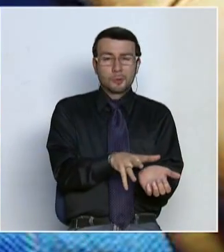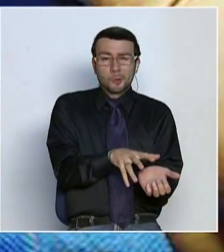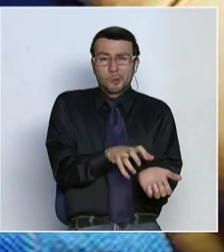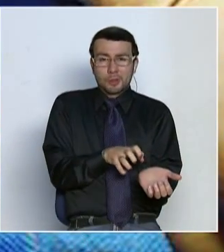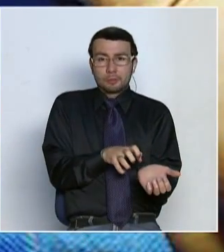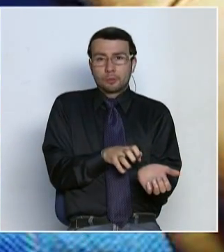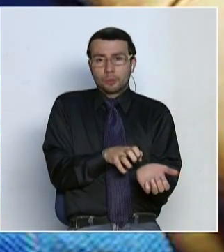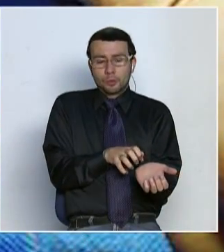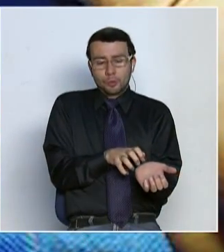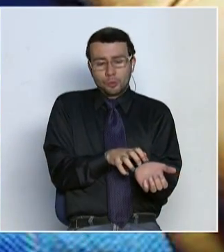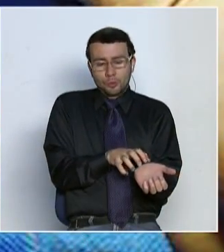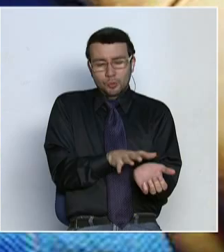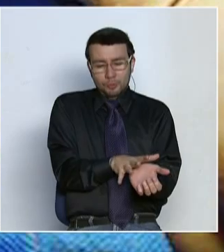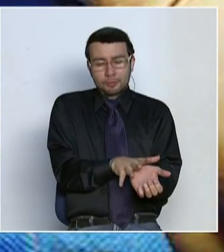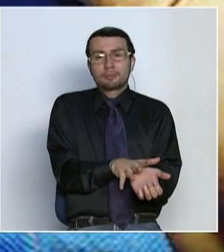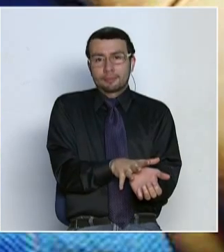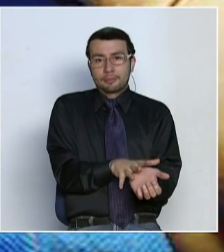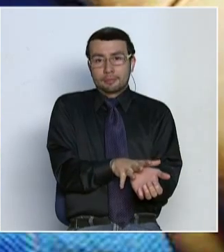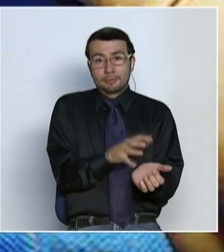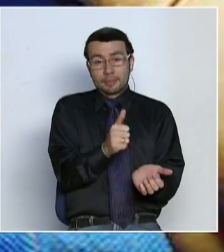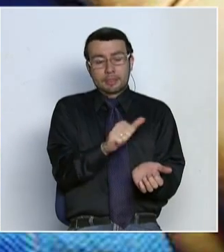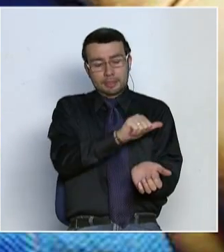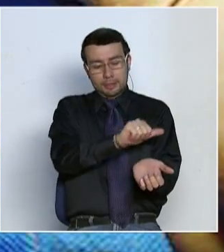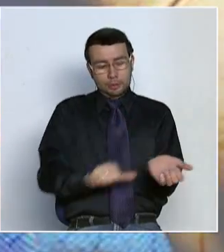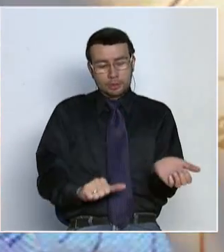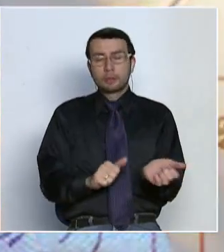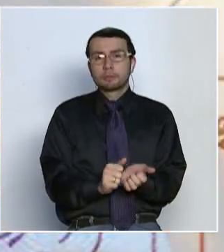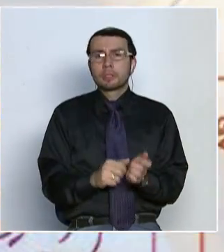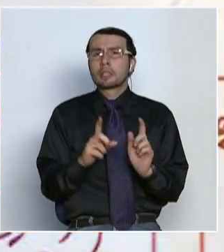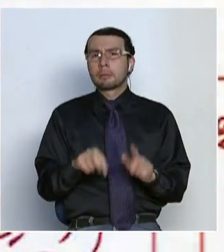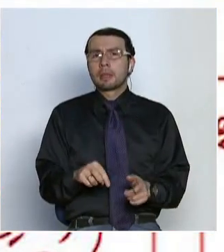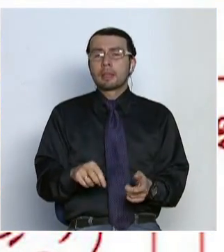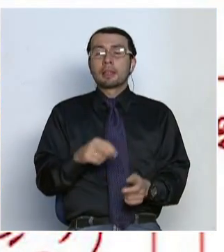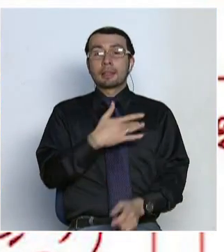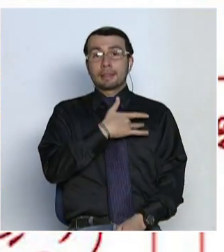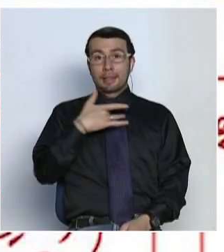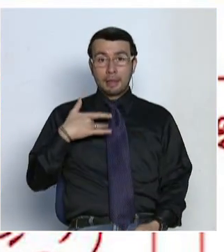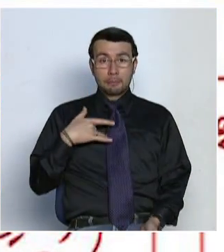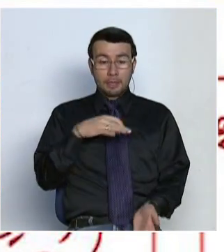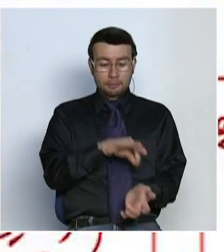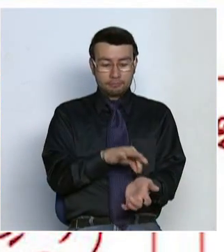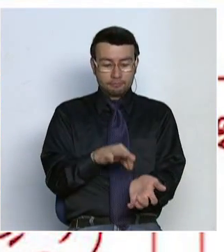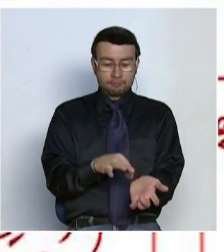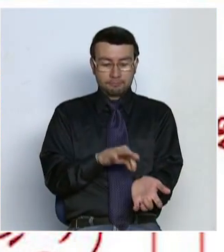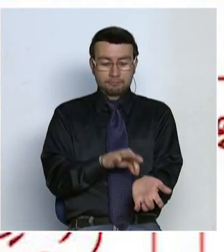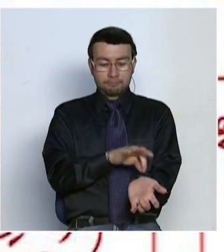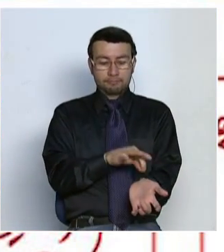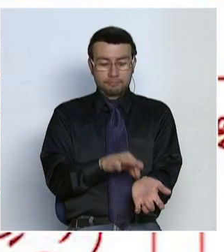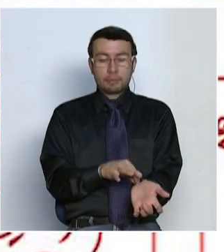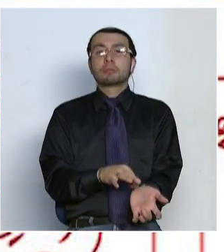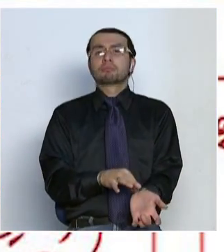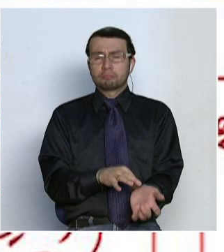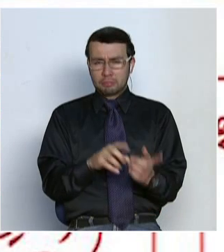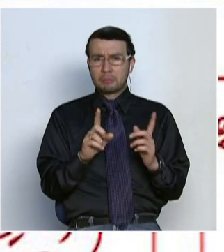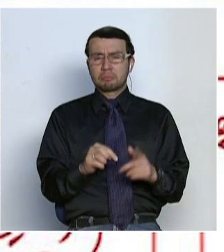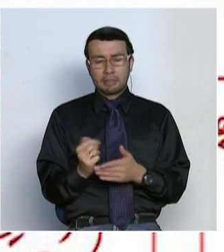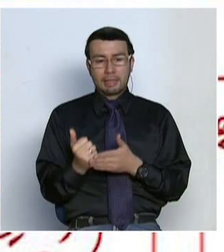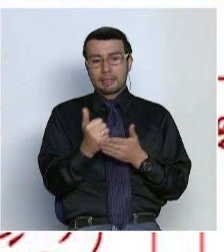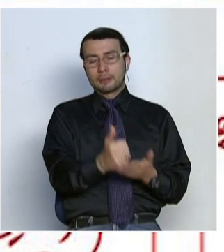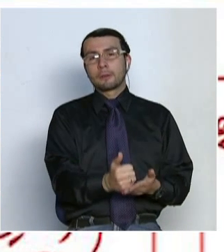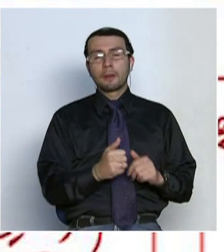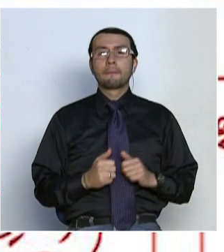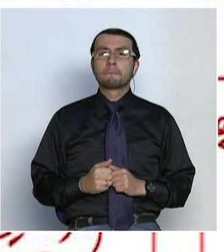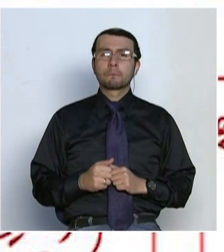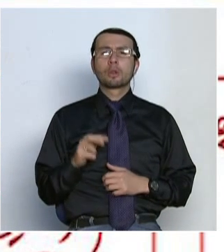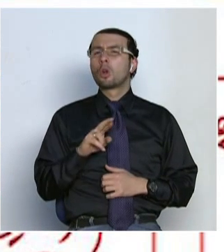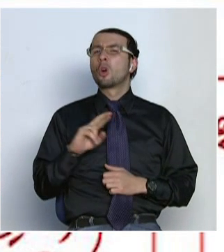conocemos convencional. Pero también la terapia neural tiene una gran respuesta. Lo